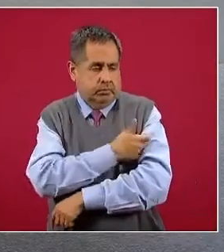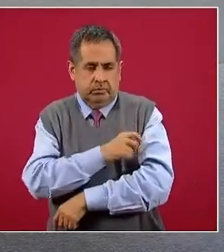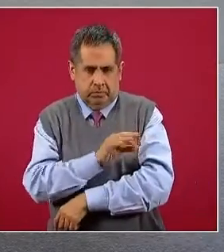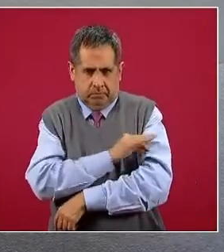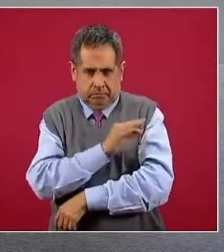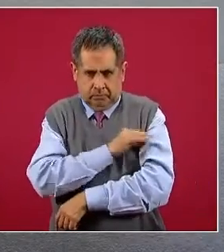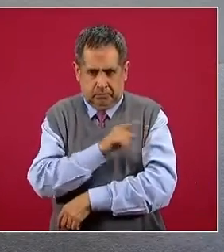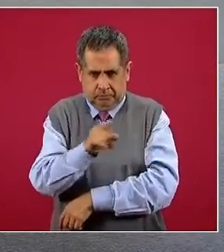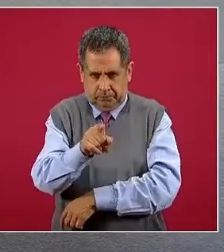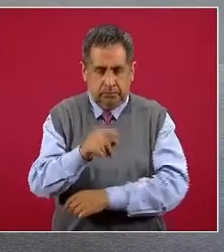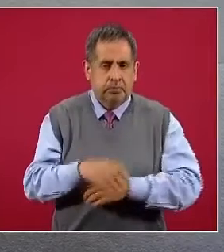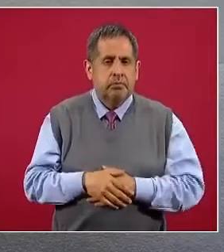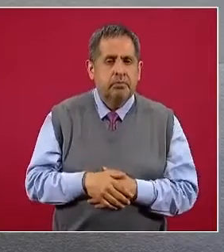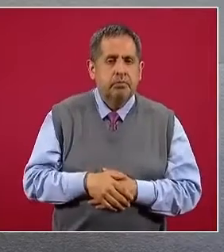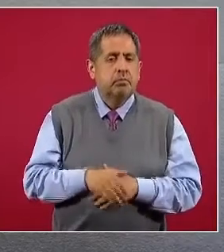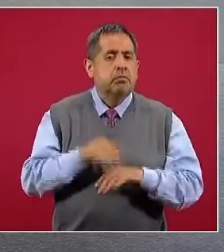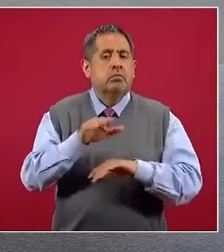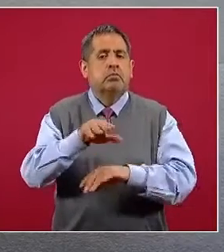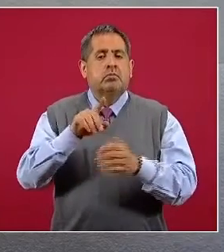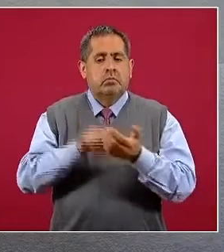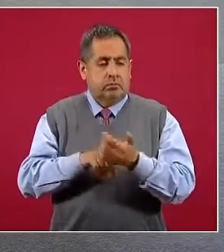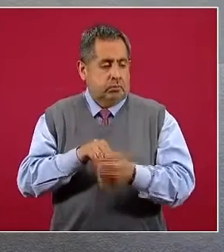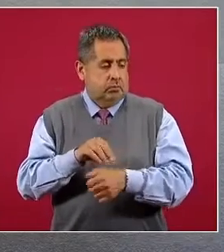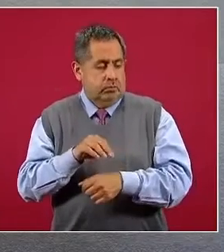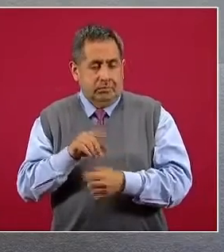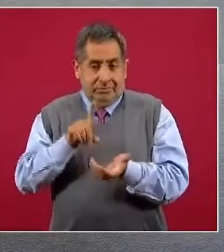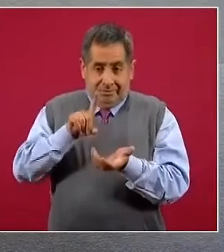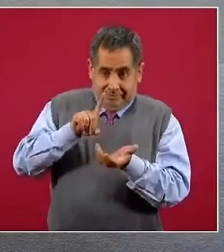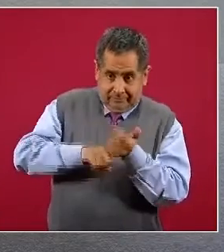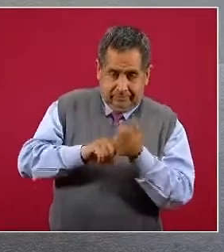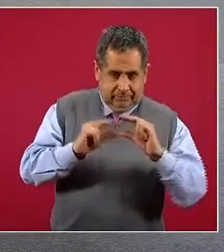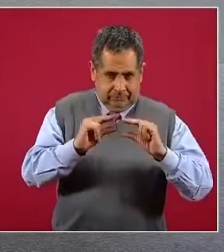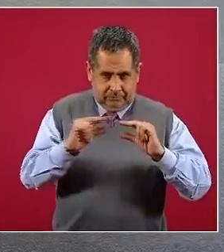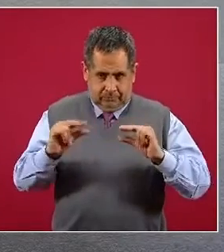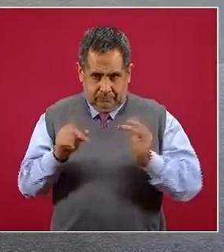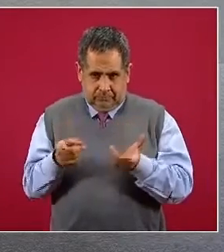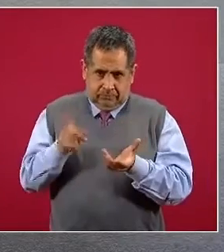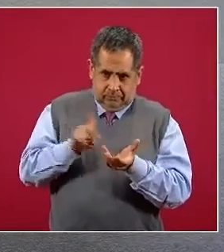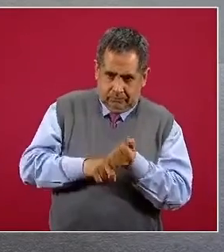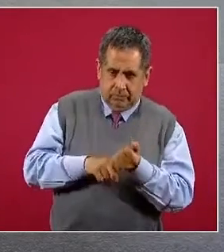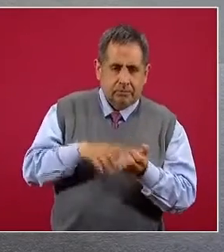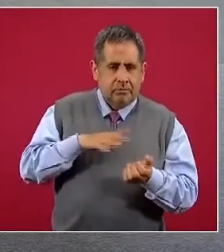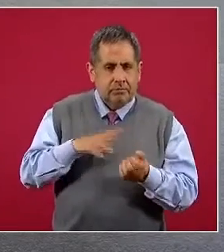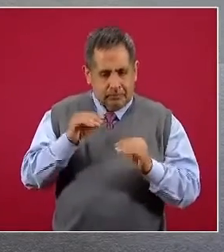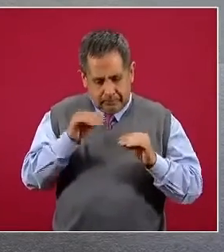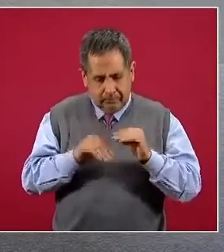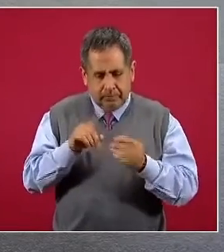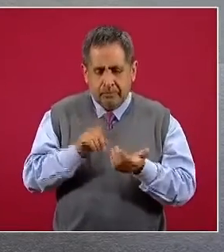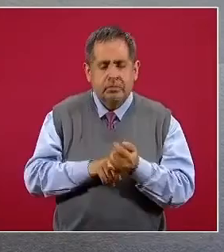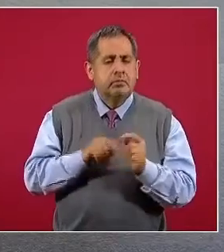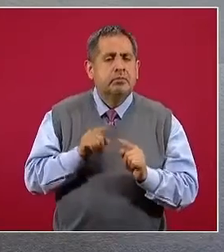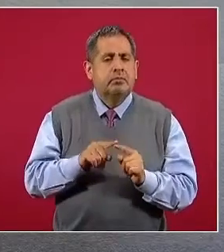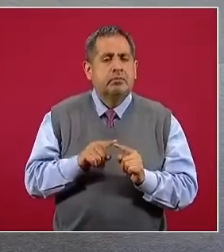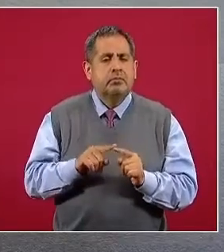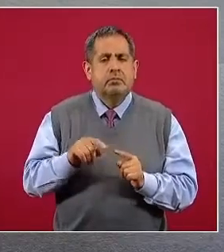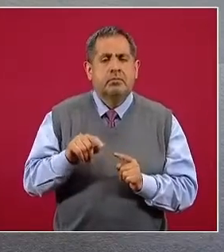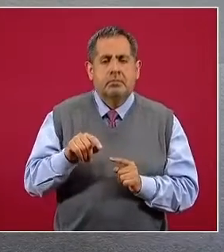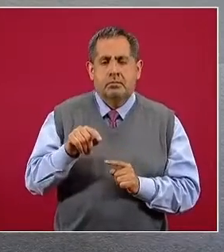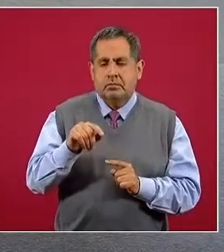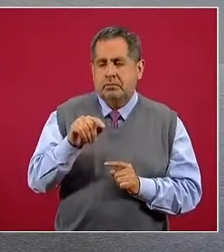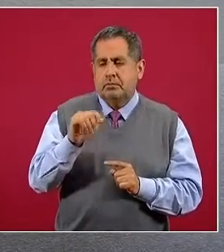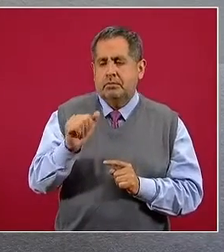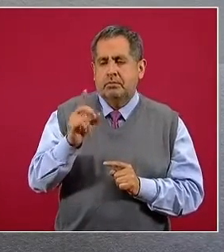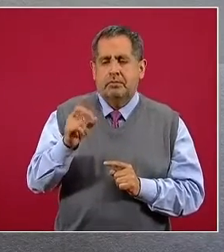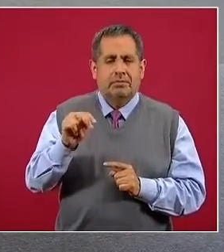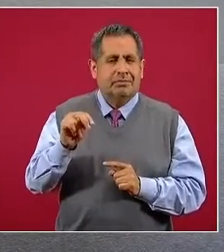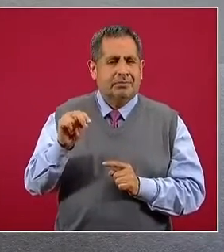el planteamiento es sobre las vacunas que tienen en su composición el adenovirus 5.